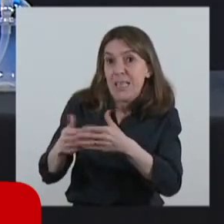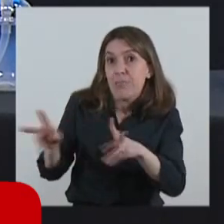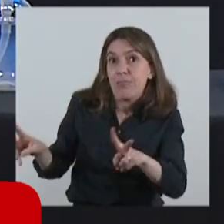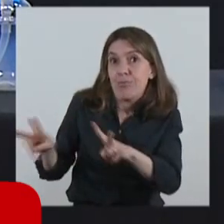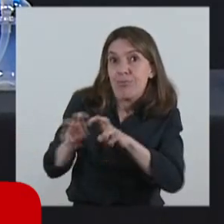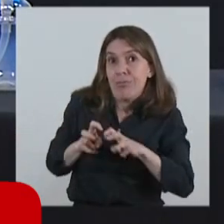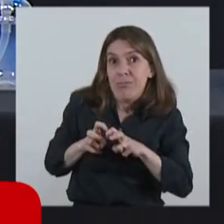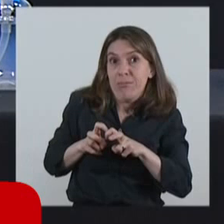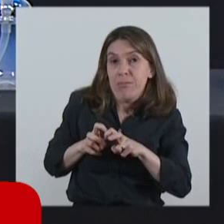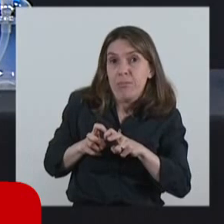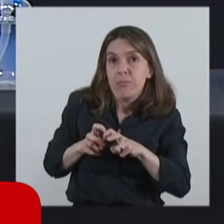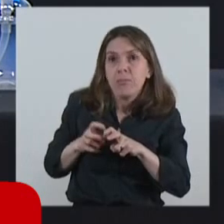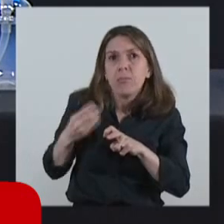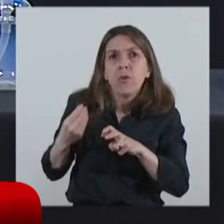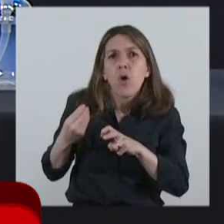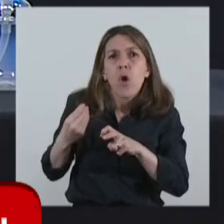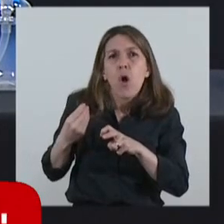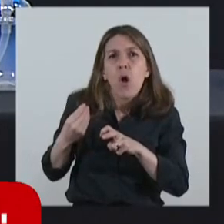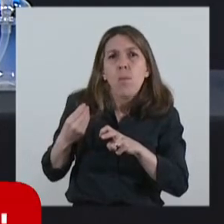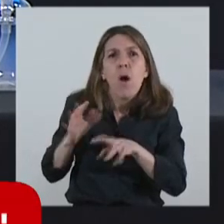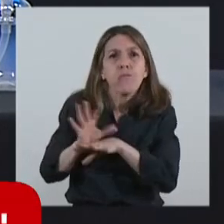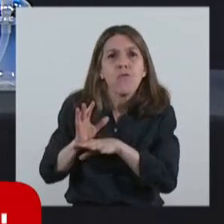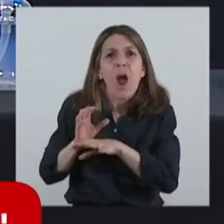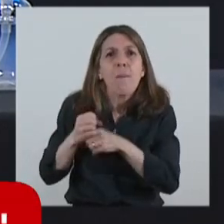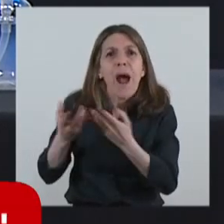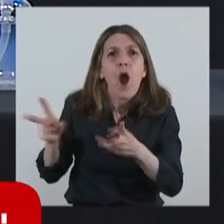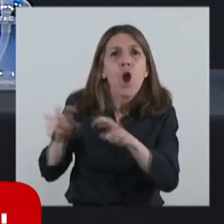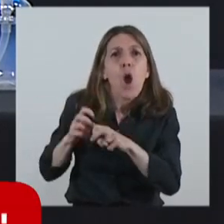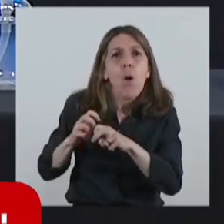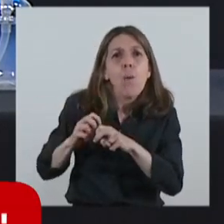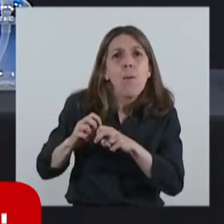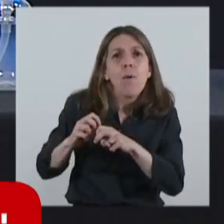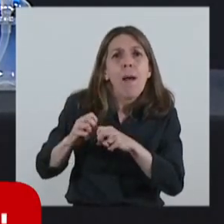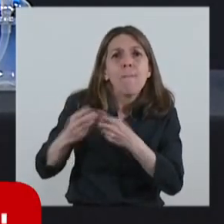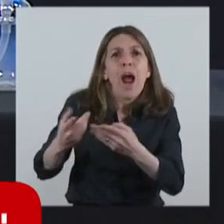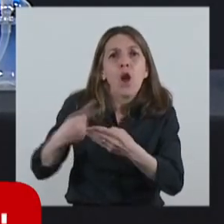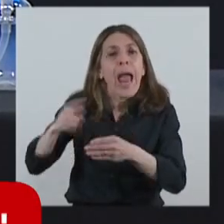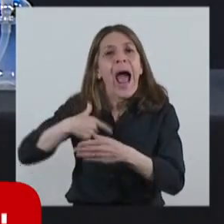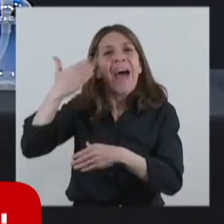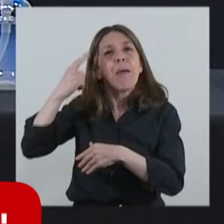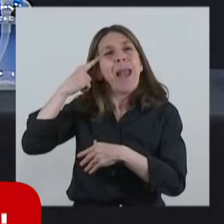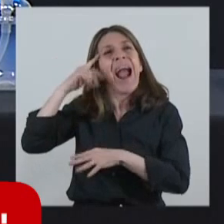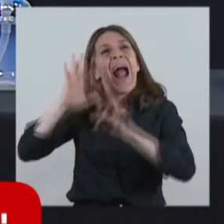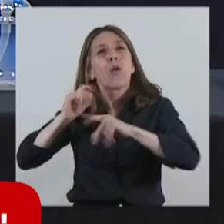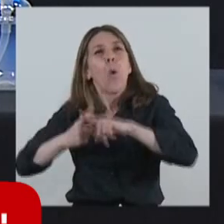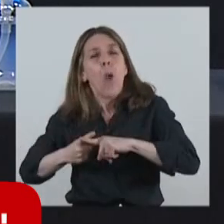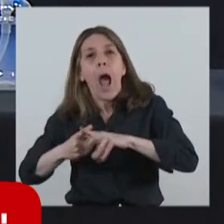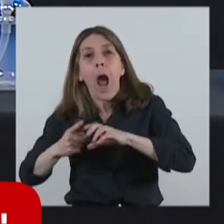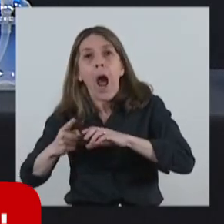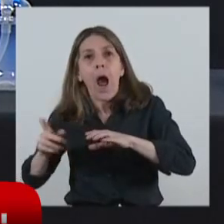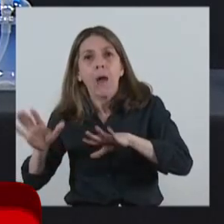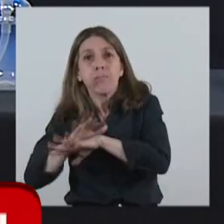transitado un sendero más positivo que el que proyectábamos. Es decir, que con respecto a las metas que teníamos o